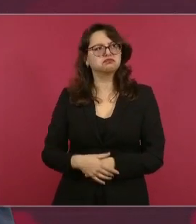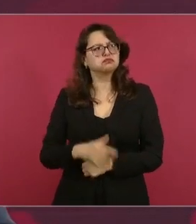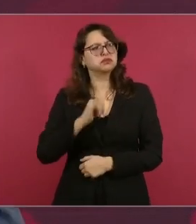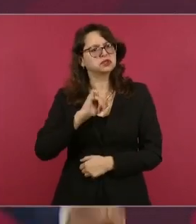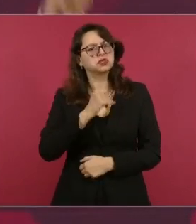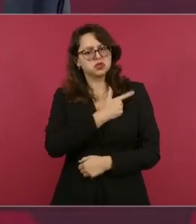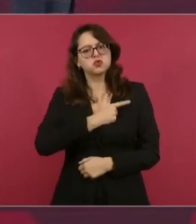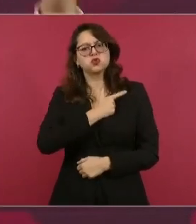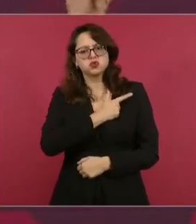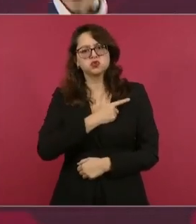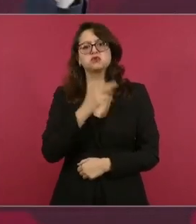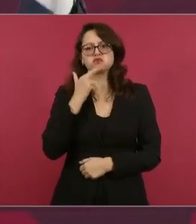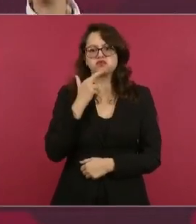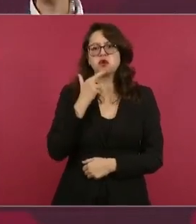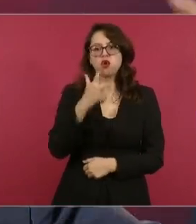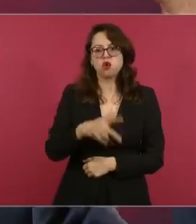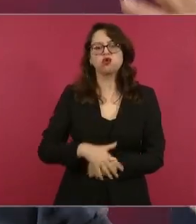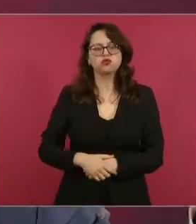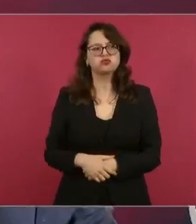Porque me fui